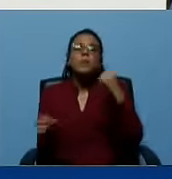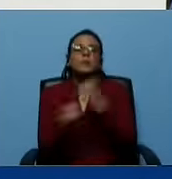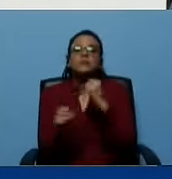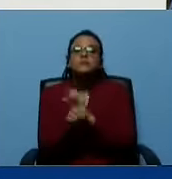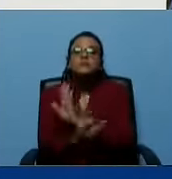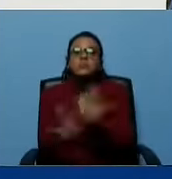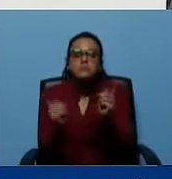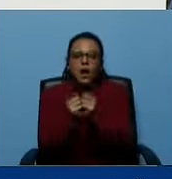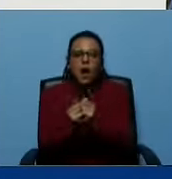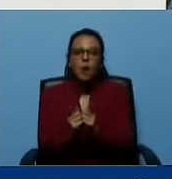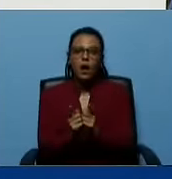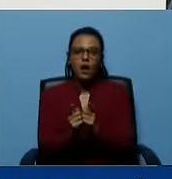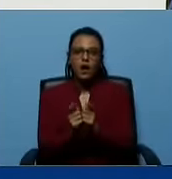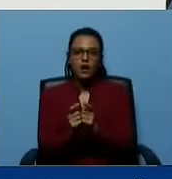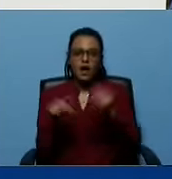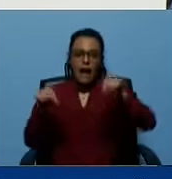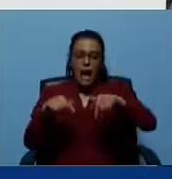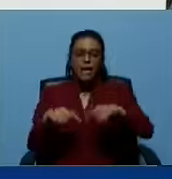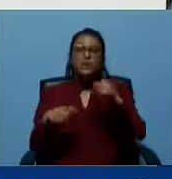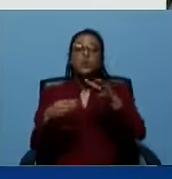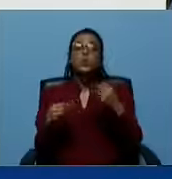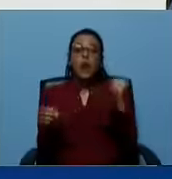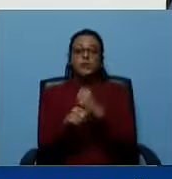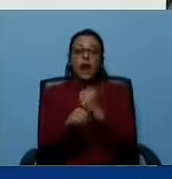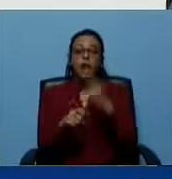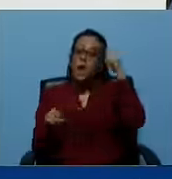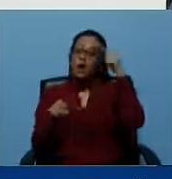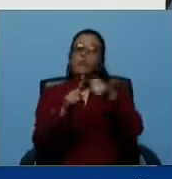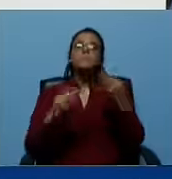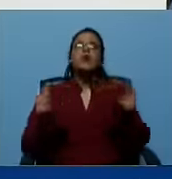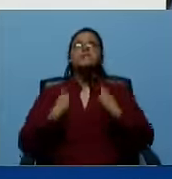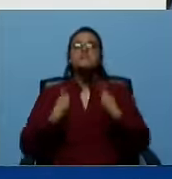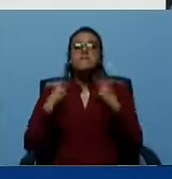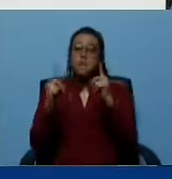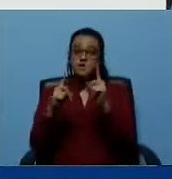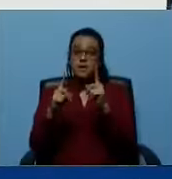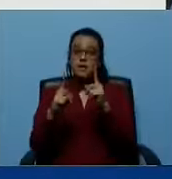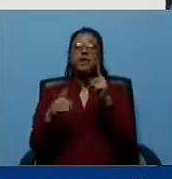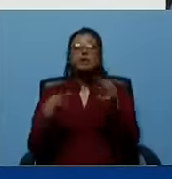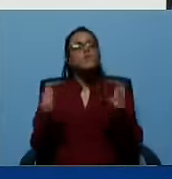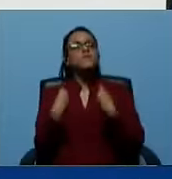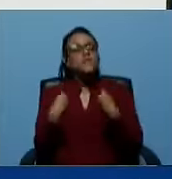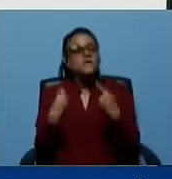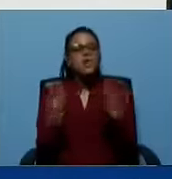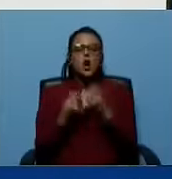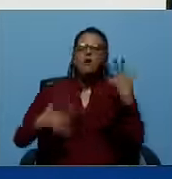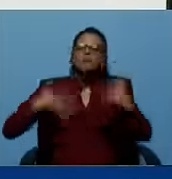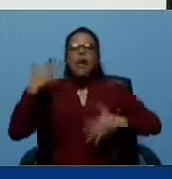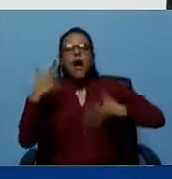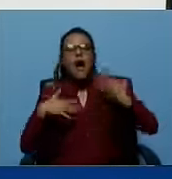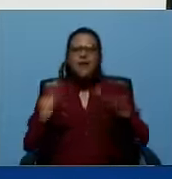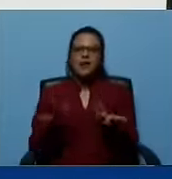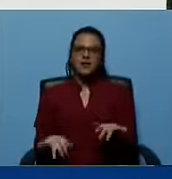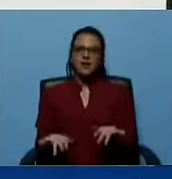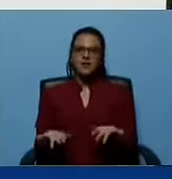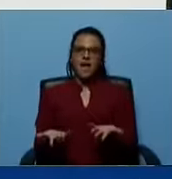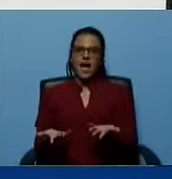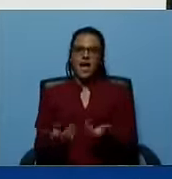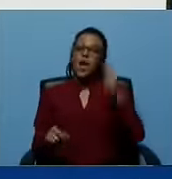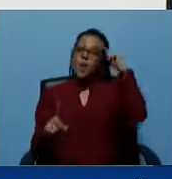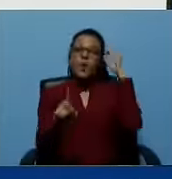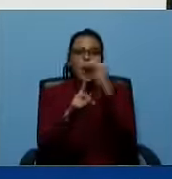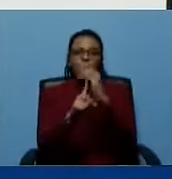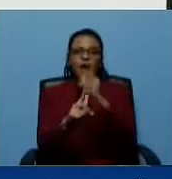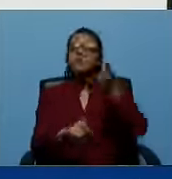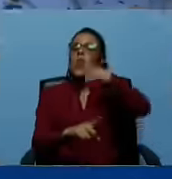Aquí se trabaja para vivir. Porque el objetivo es vivir viviendo, la alegría. El objetivo es